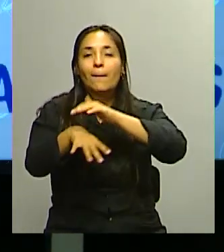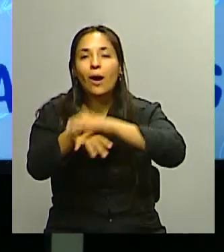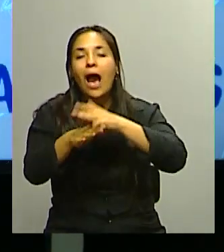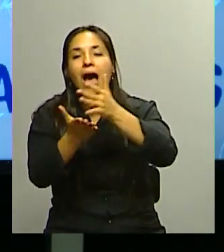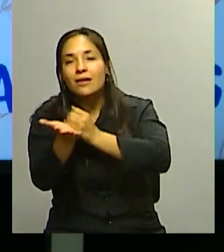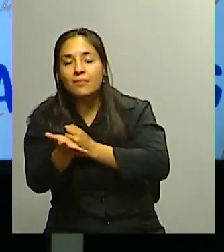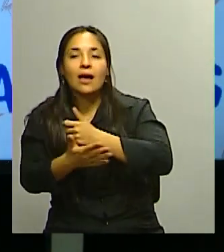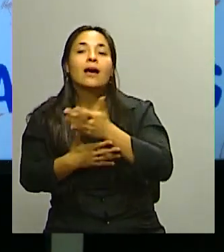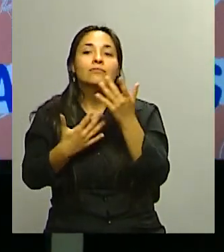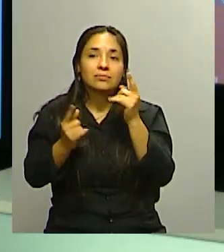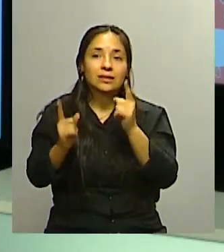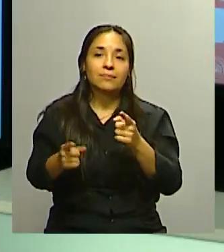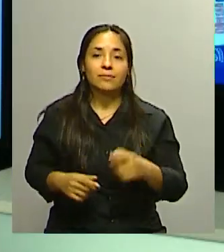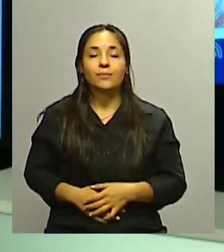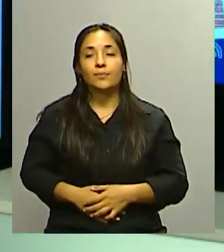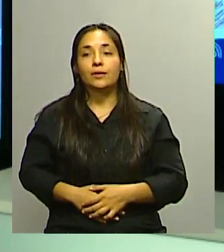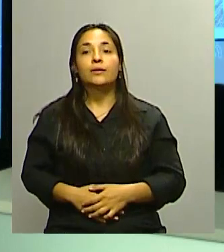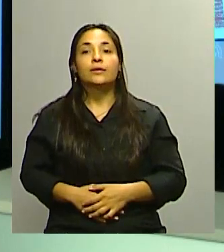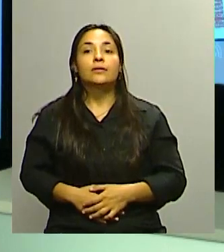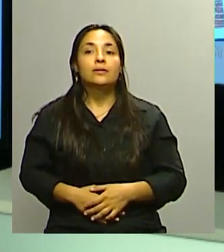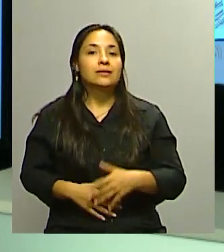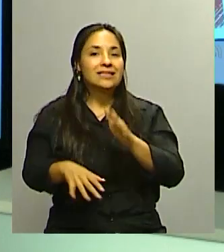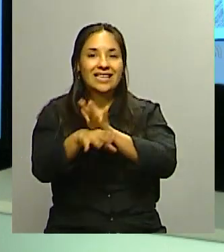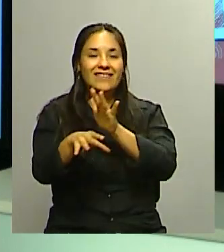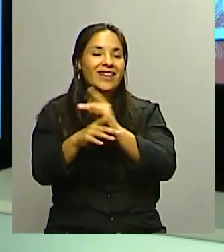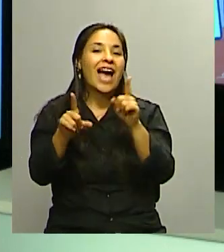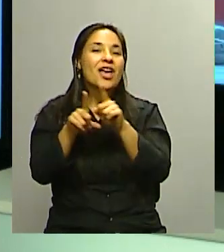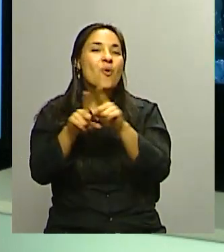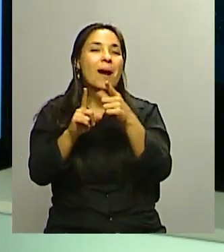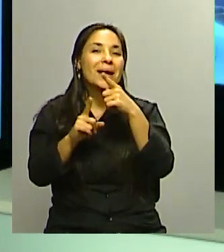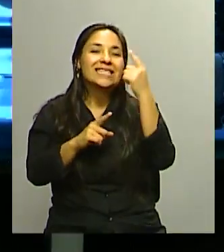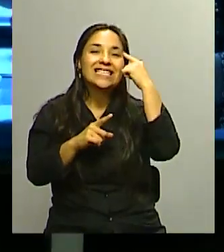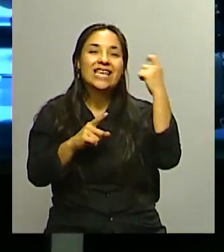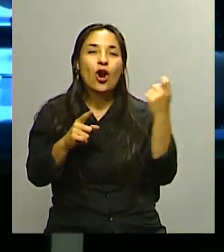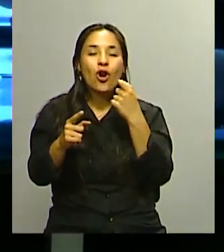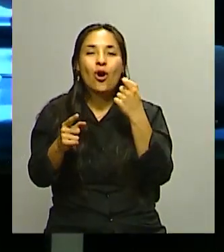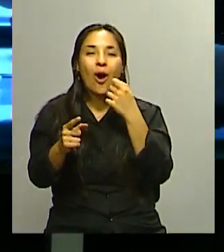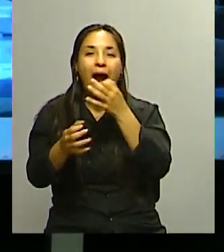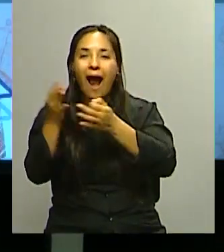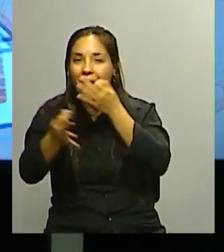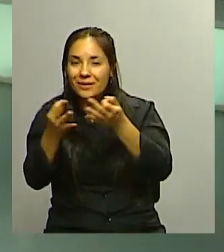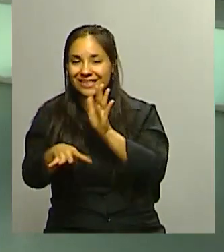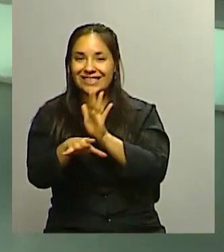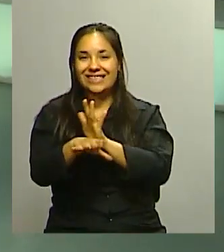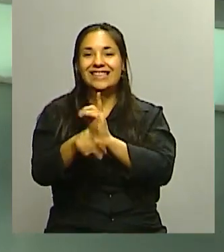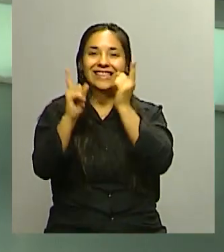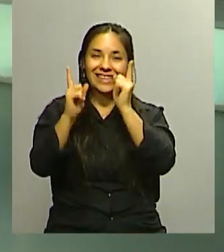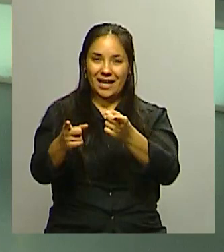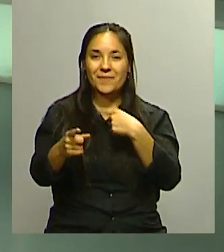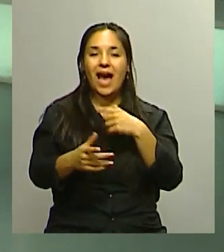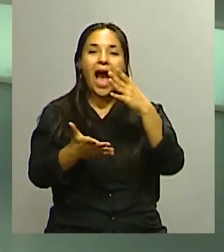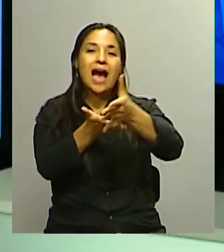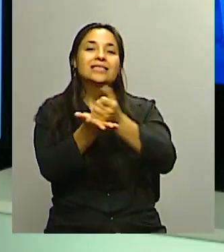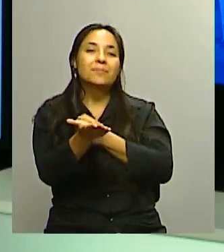También nos han tocado casos así. Terminan haciendo como una especie de terapia. También. Es el proceso de aceptar tal vez un fallo